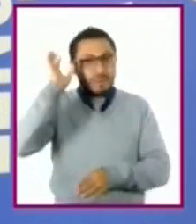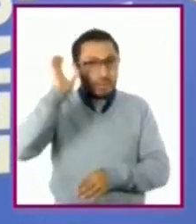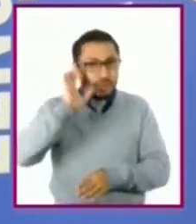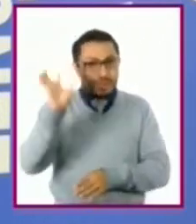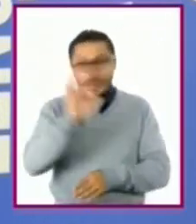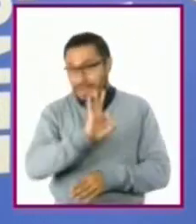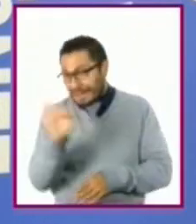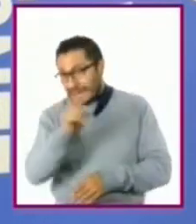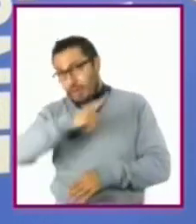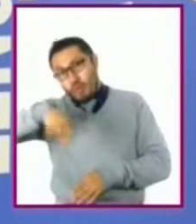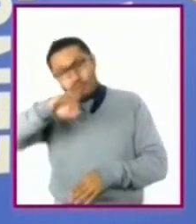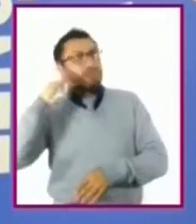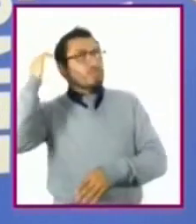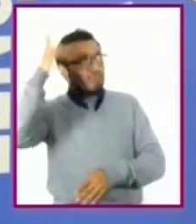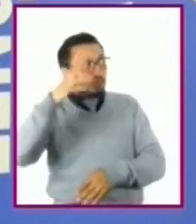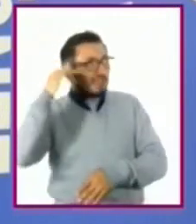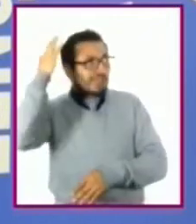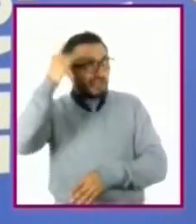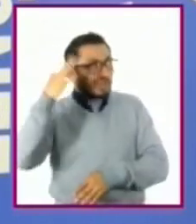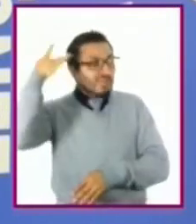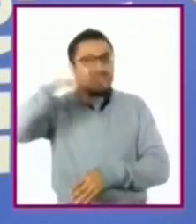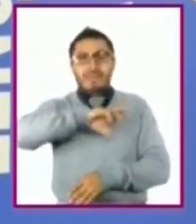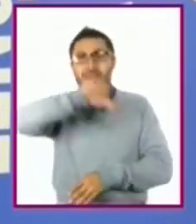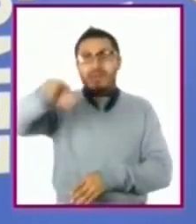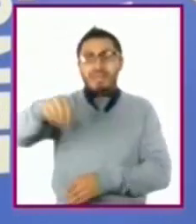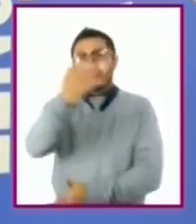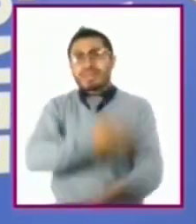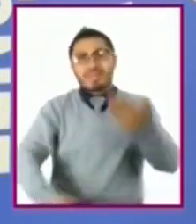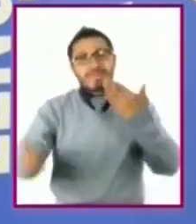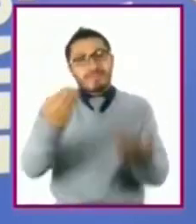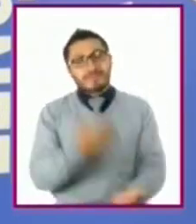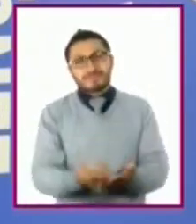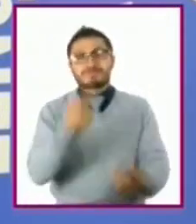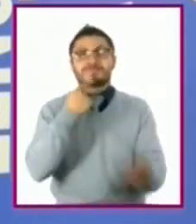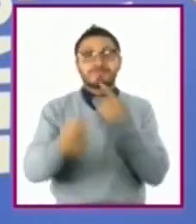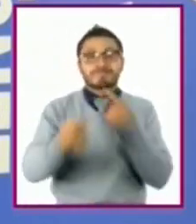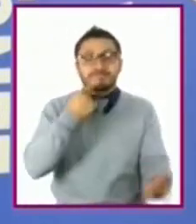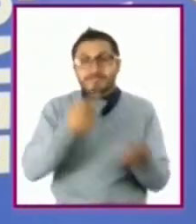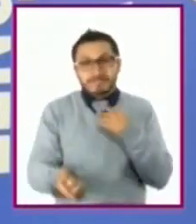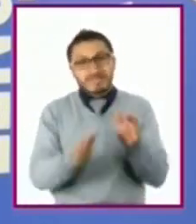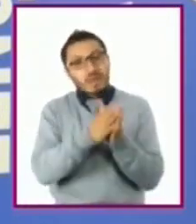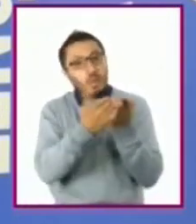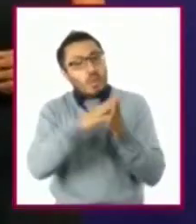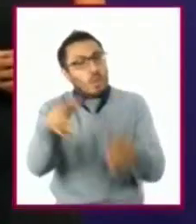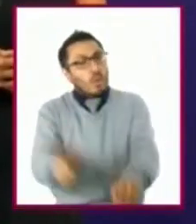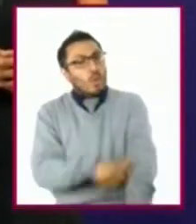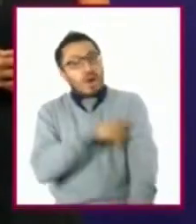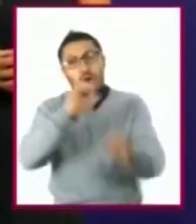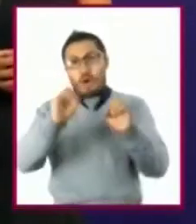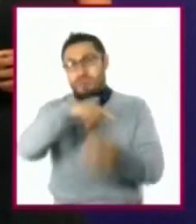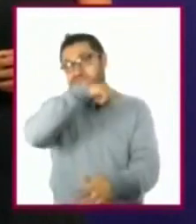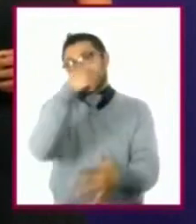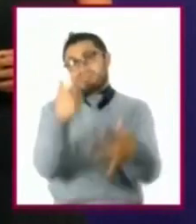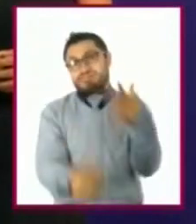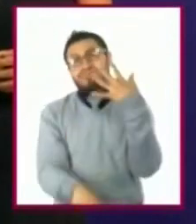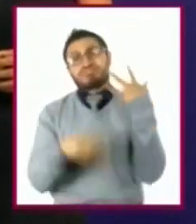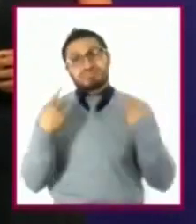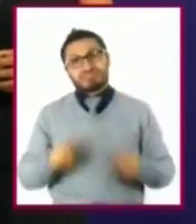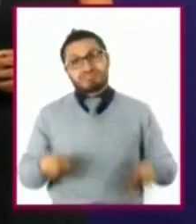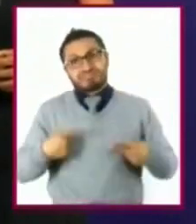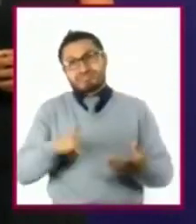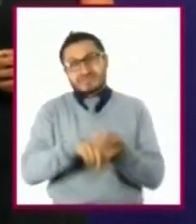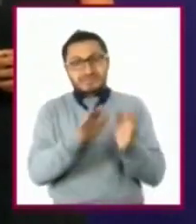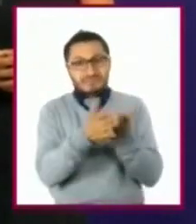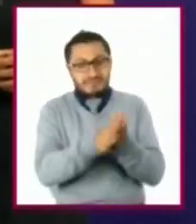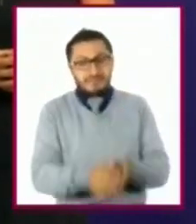y luego compartir nuestros comentarios sobre novelas largas o donde hay varios personajes. Tomen en cuenta que las